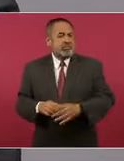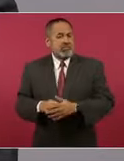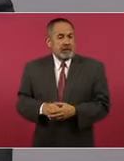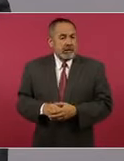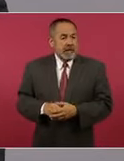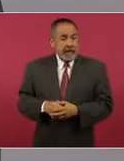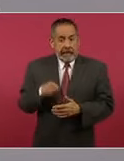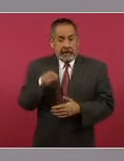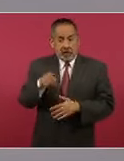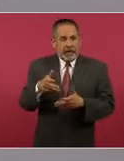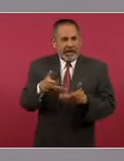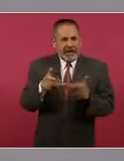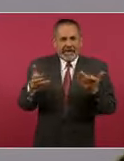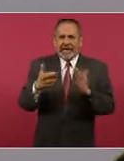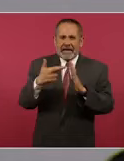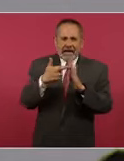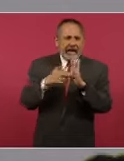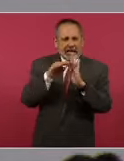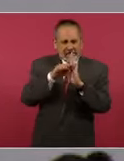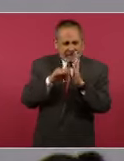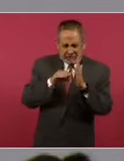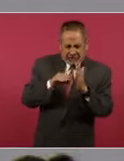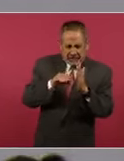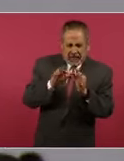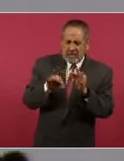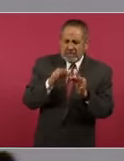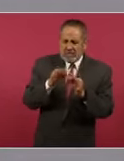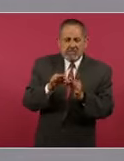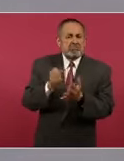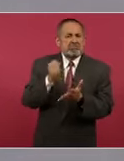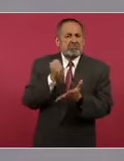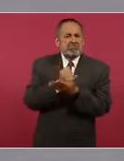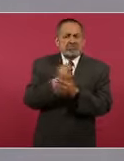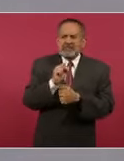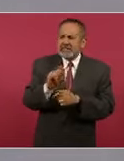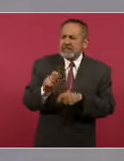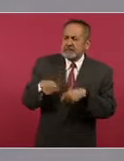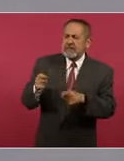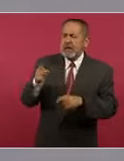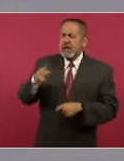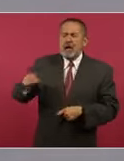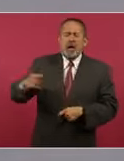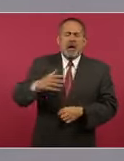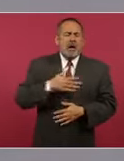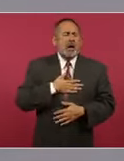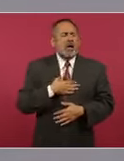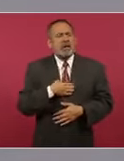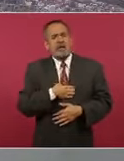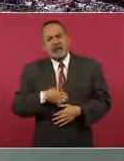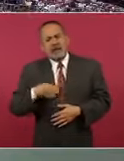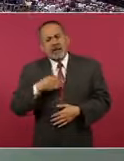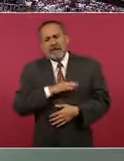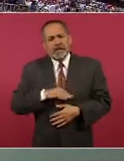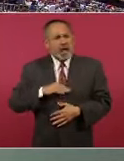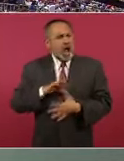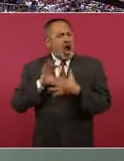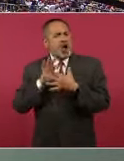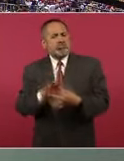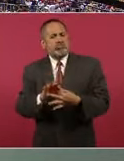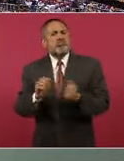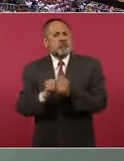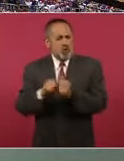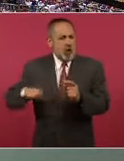aseguró la fidelidad de mucha gente al gobierno